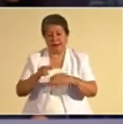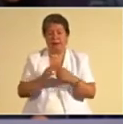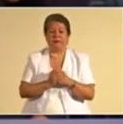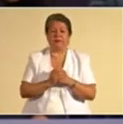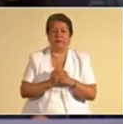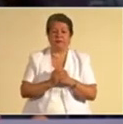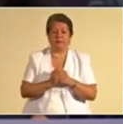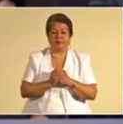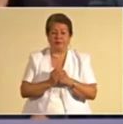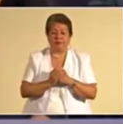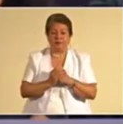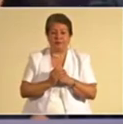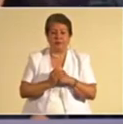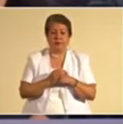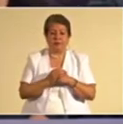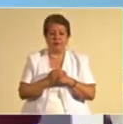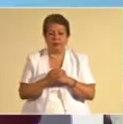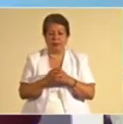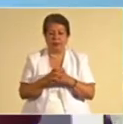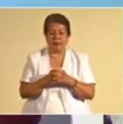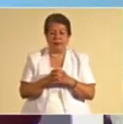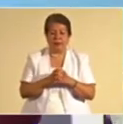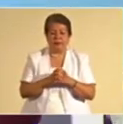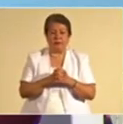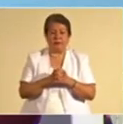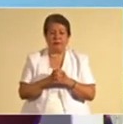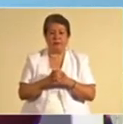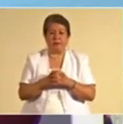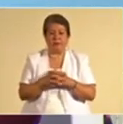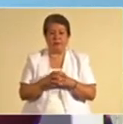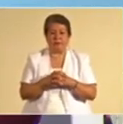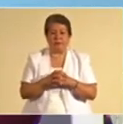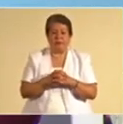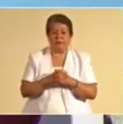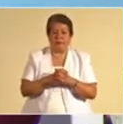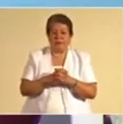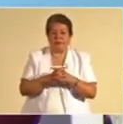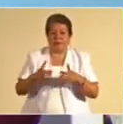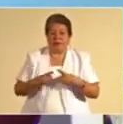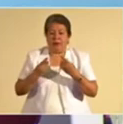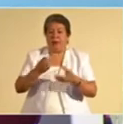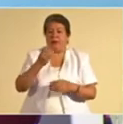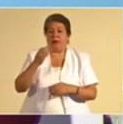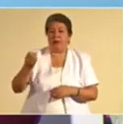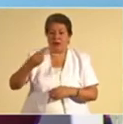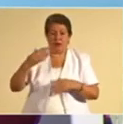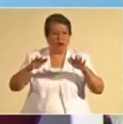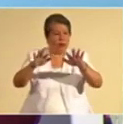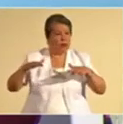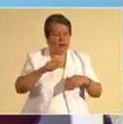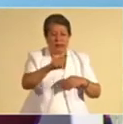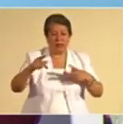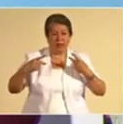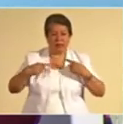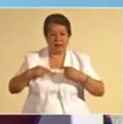tiempo. Doctora, ¿quiere hacer uso de su réplica? No, respondió adecuadamente. Muchas gracias. Muchas gracias. Les recuerdo a nuestra audiencia y a los candidatos